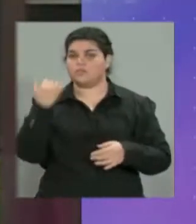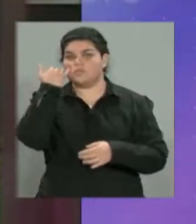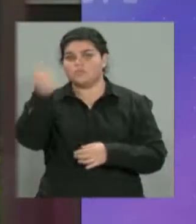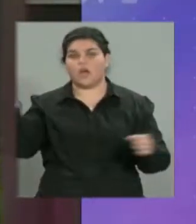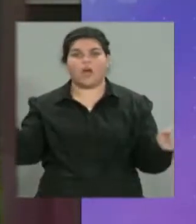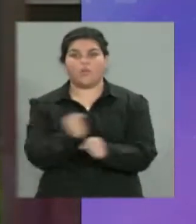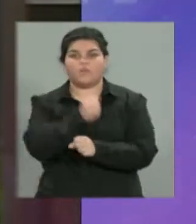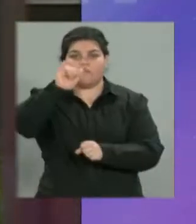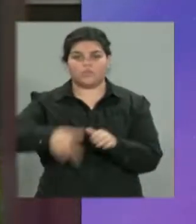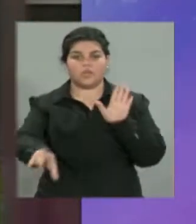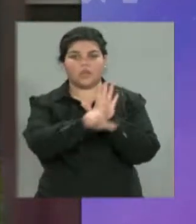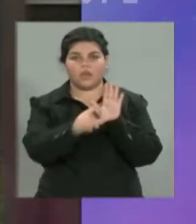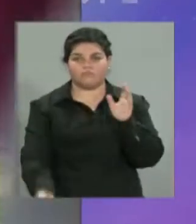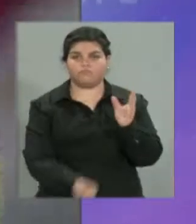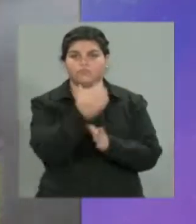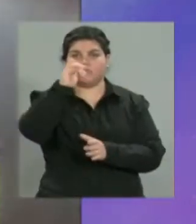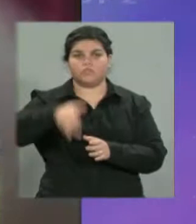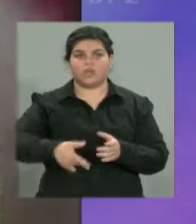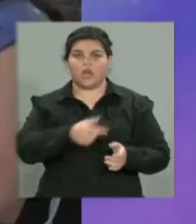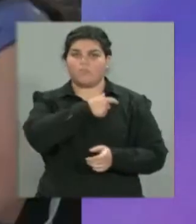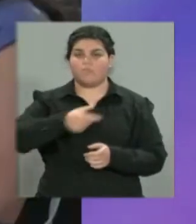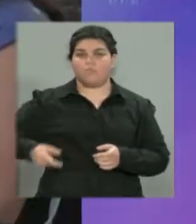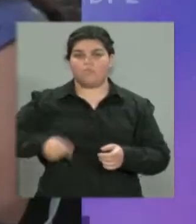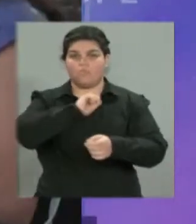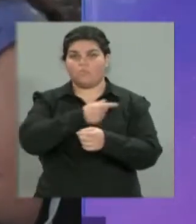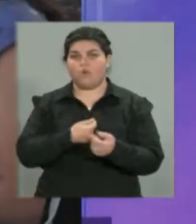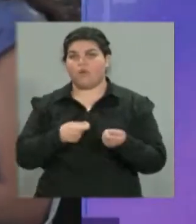aprobado, se transforma en ley, se comunica al Poder Ejecutivo.